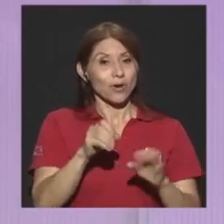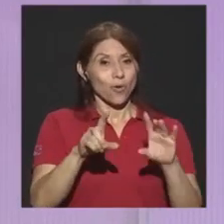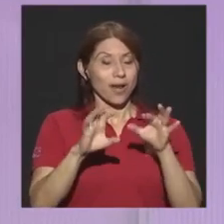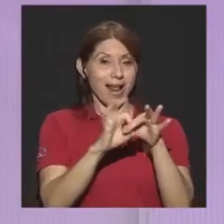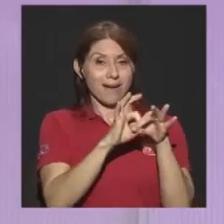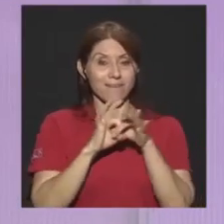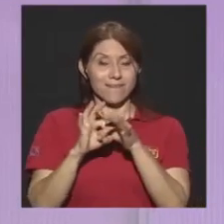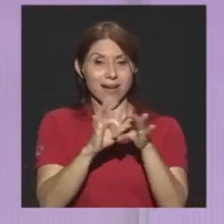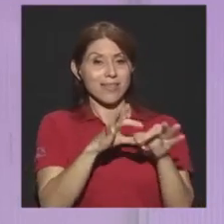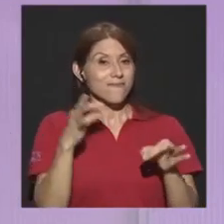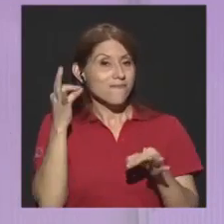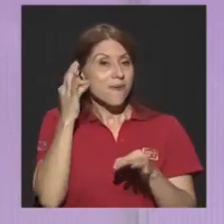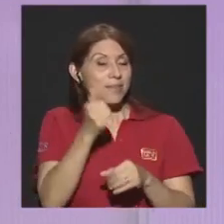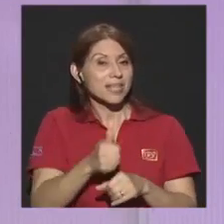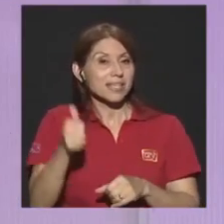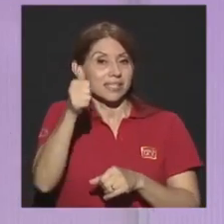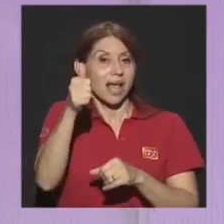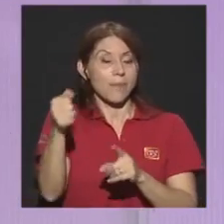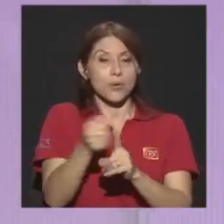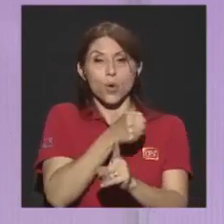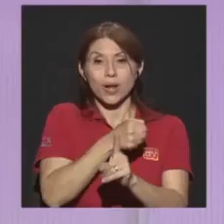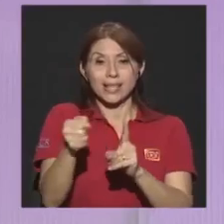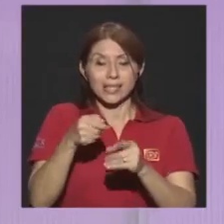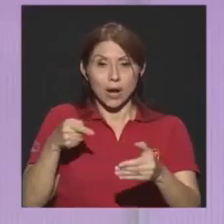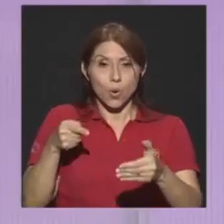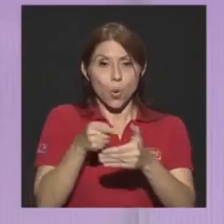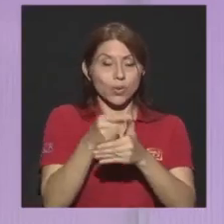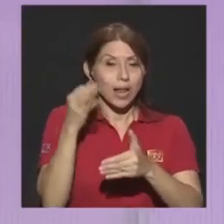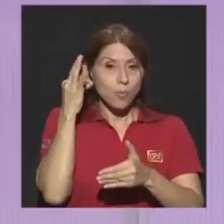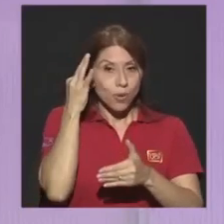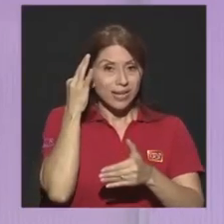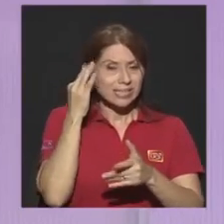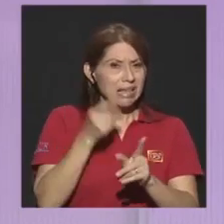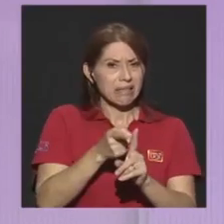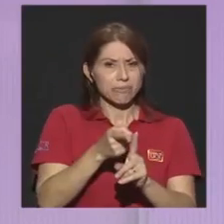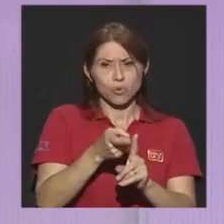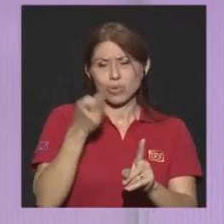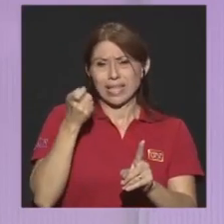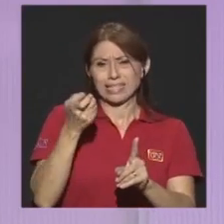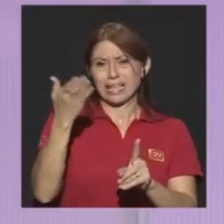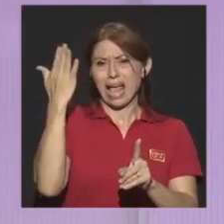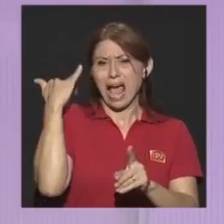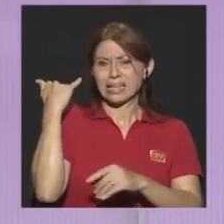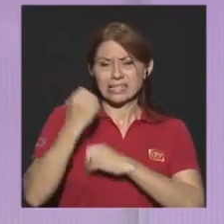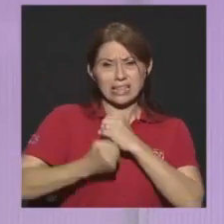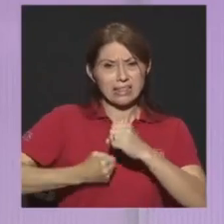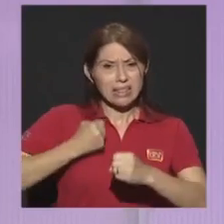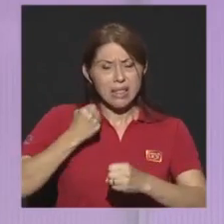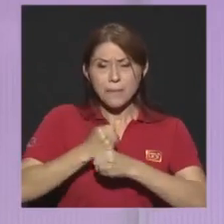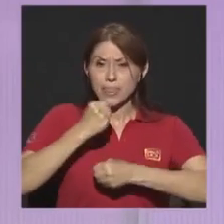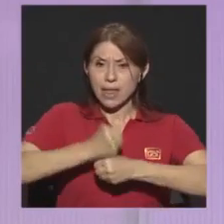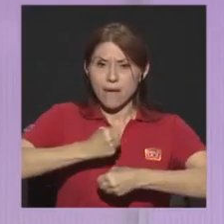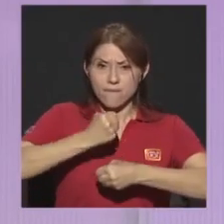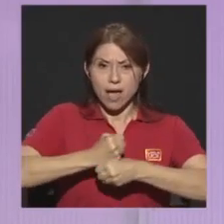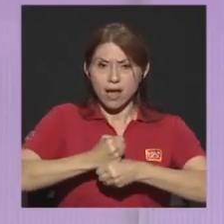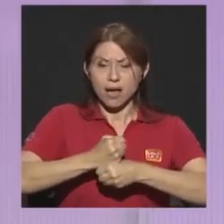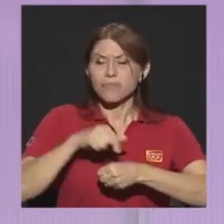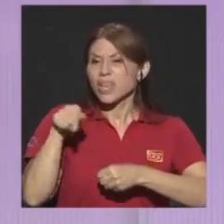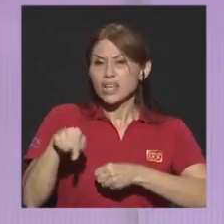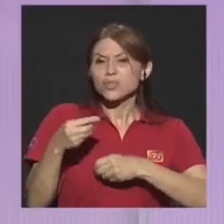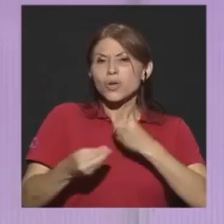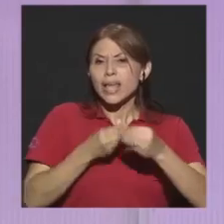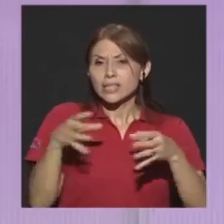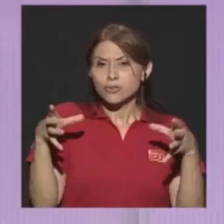contra las Mujeres trabaja desde hace bastante tiempo, es un conjunto de